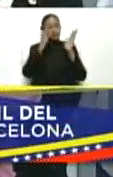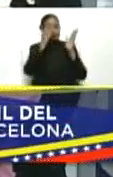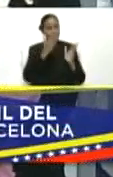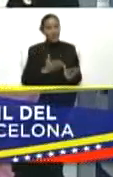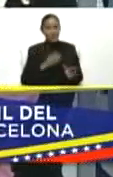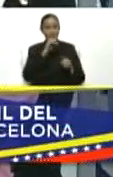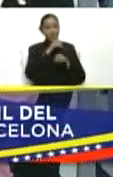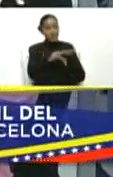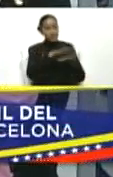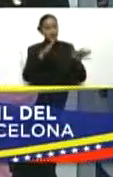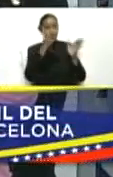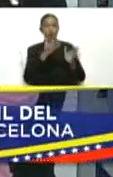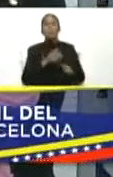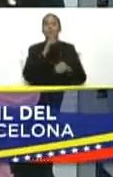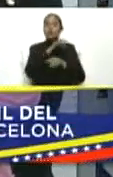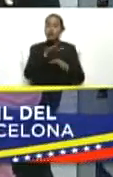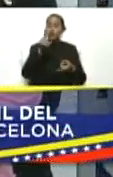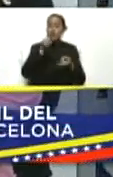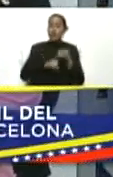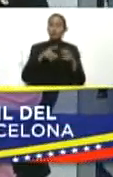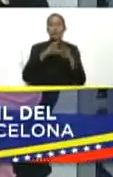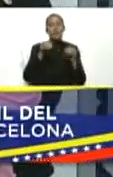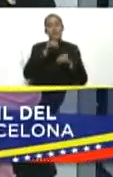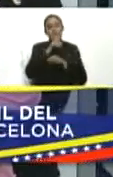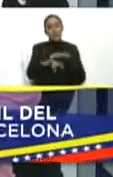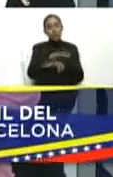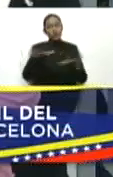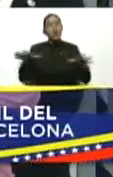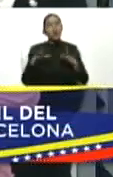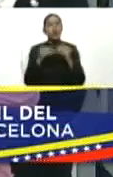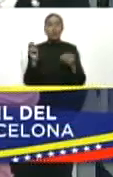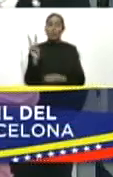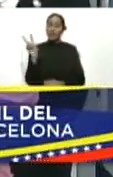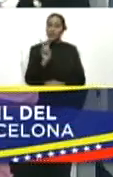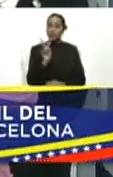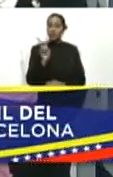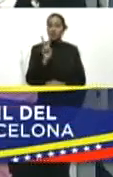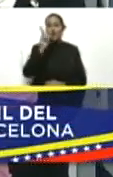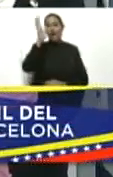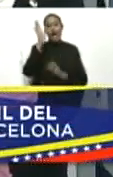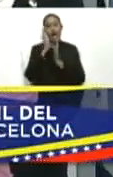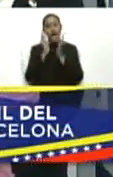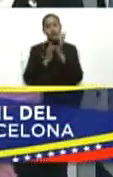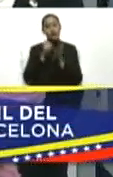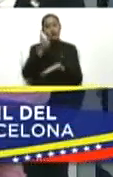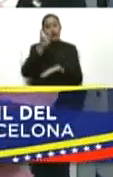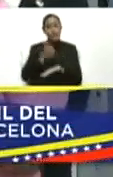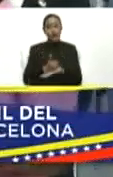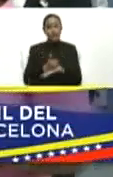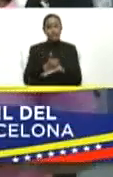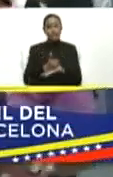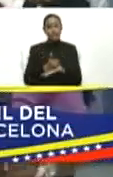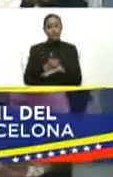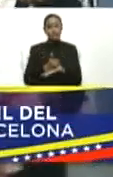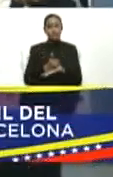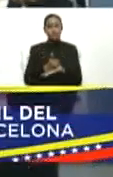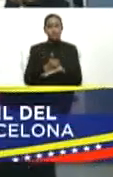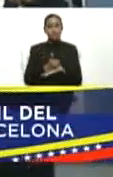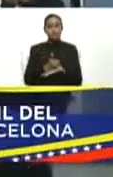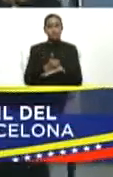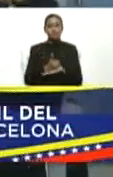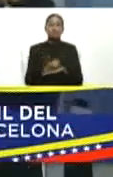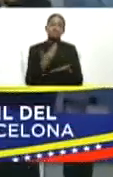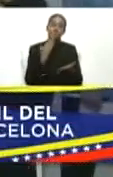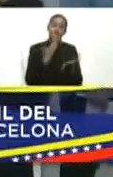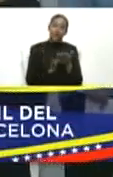esposa, bendigo a esta patria con todo tipo de bendiciones en el nombre de Jesús, amén. Amén. Gracias,